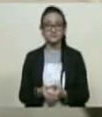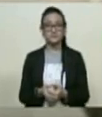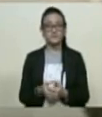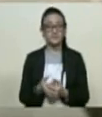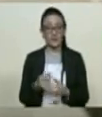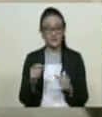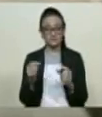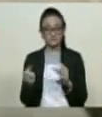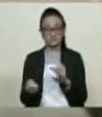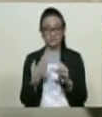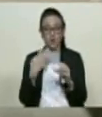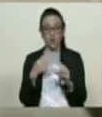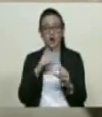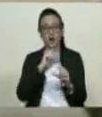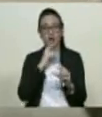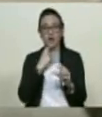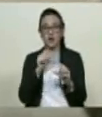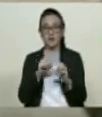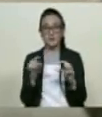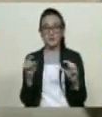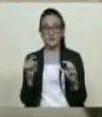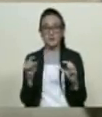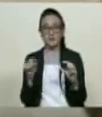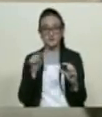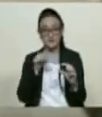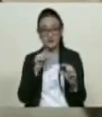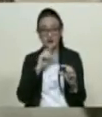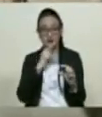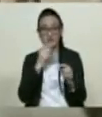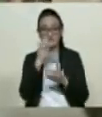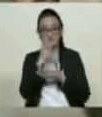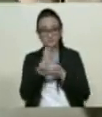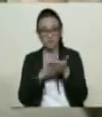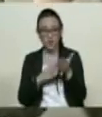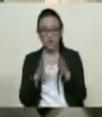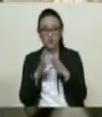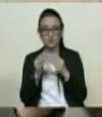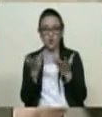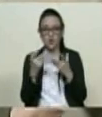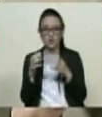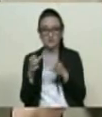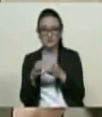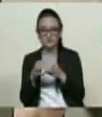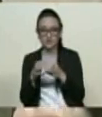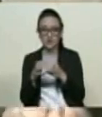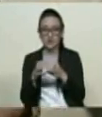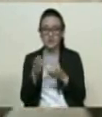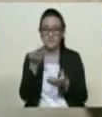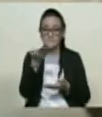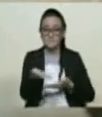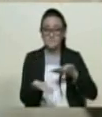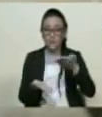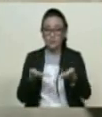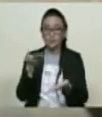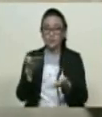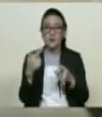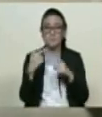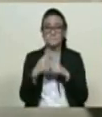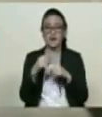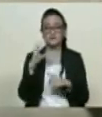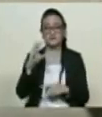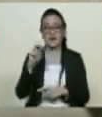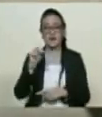clave. Esa clave se divide en las organizaciones postulantes y el Consejo